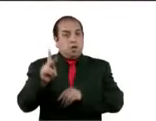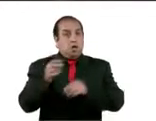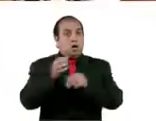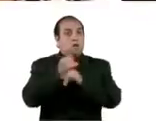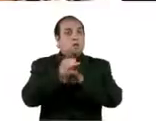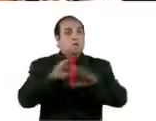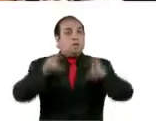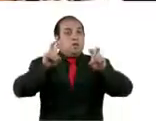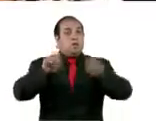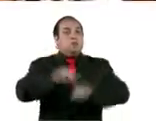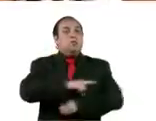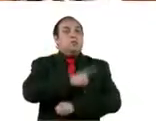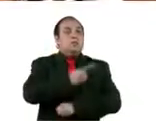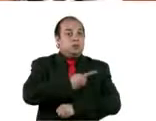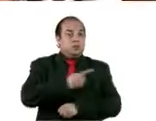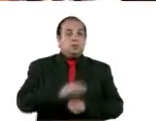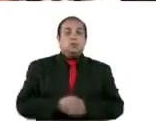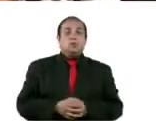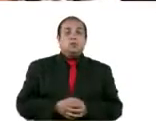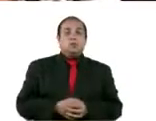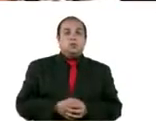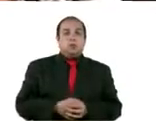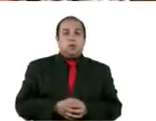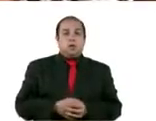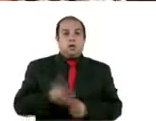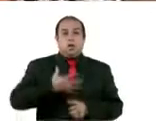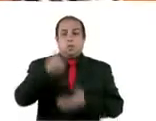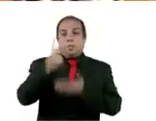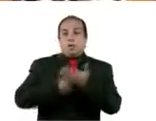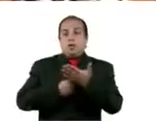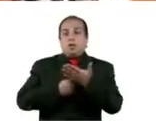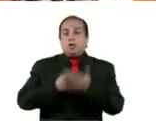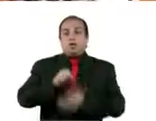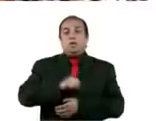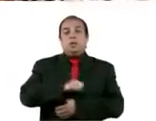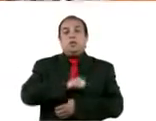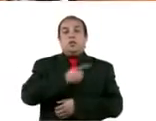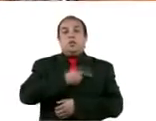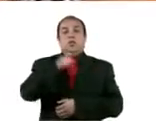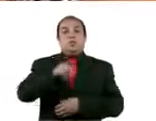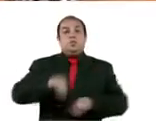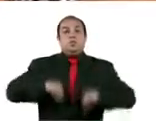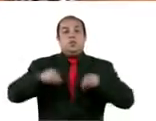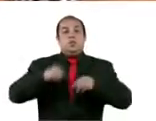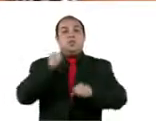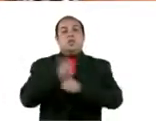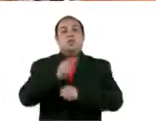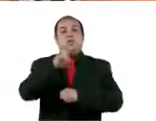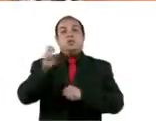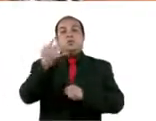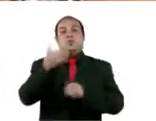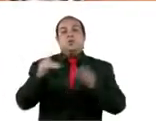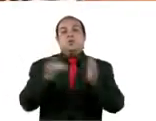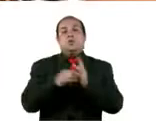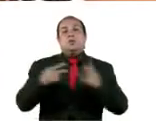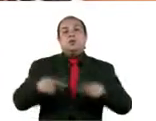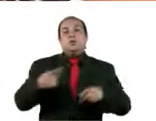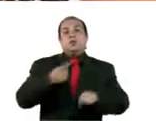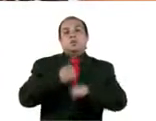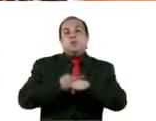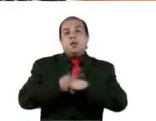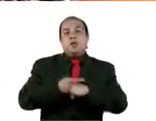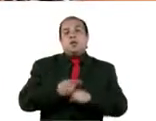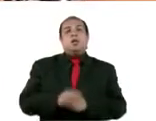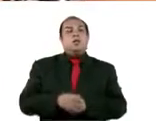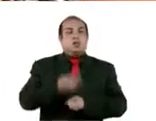sobre salud, que por medio del programa Salud en tu Vida, pues han detectado más de 250,000 personas con enfermedades,